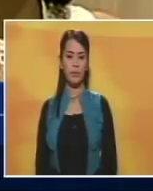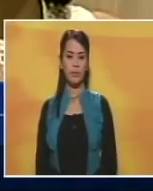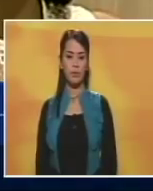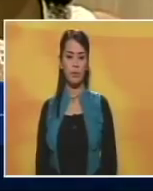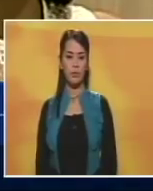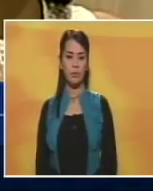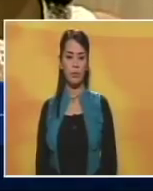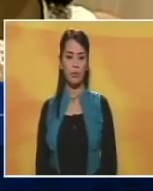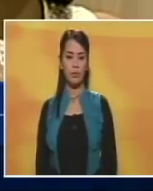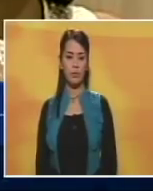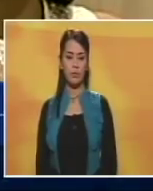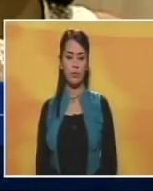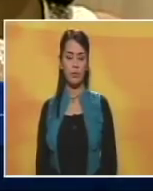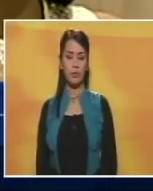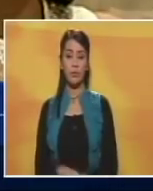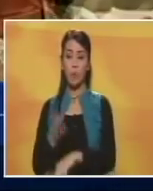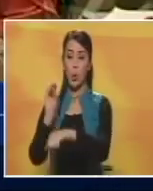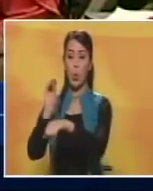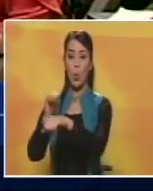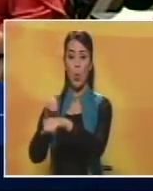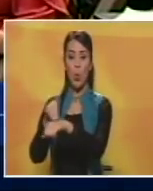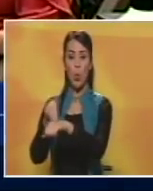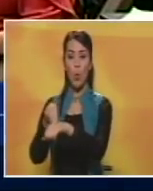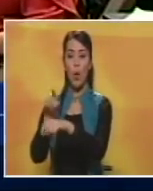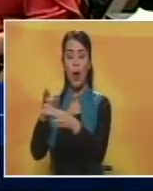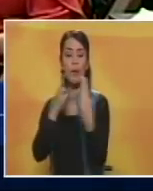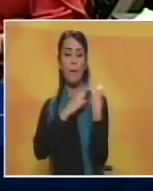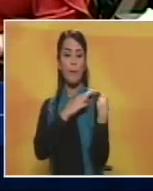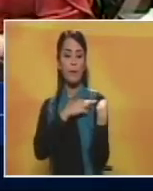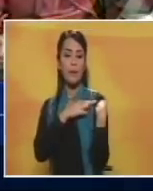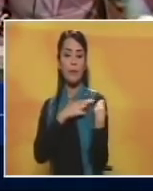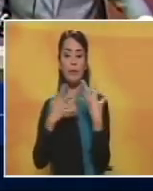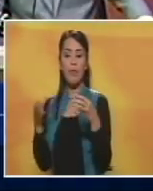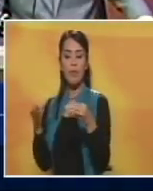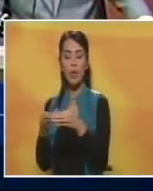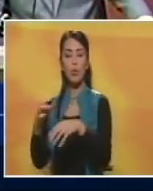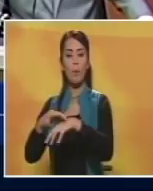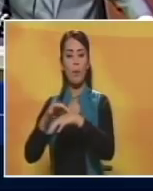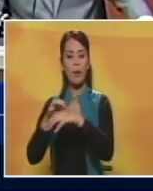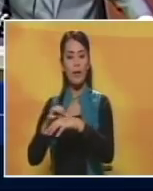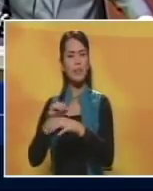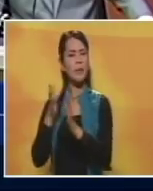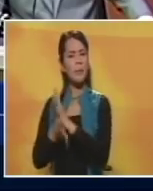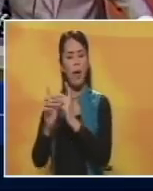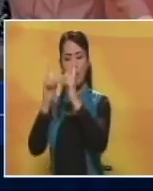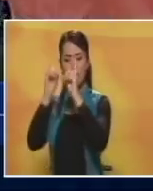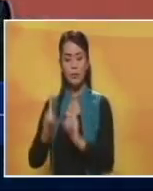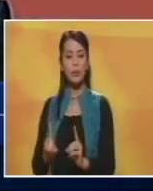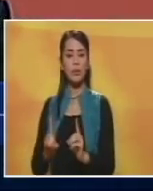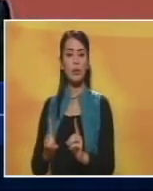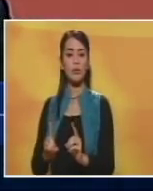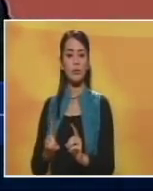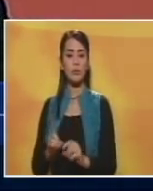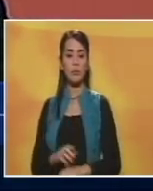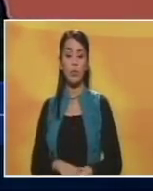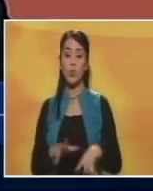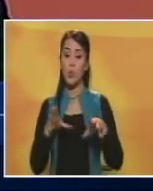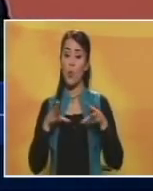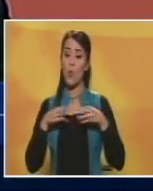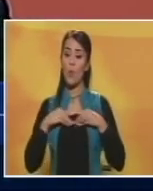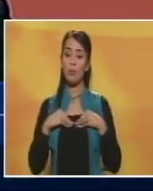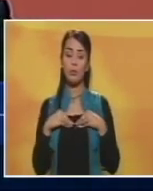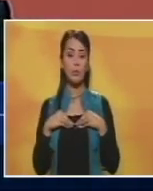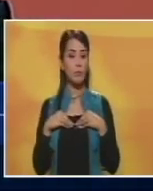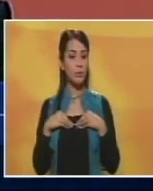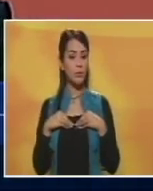Hemos llamado ya a los representantes de todos los sectores cárnicos para tomar decisiones. No aceptamos